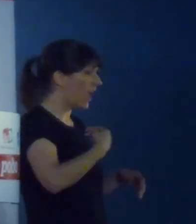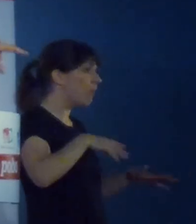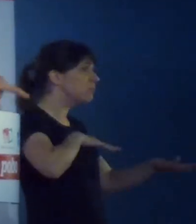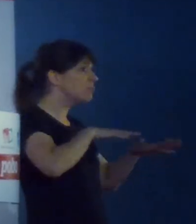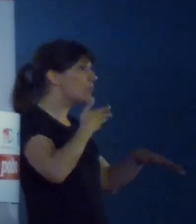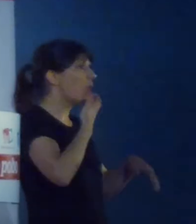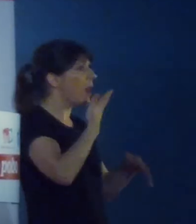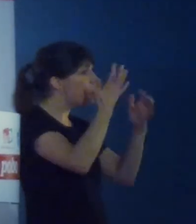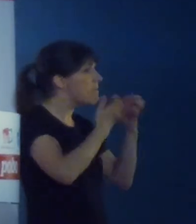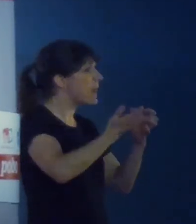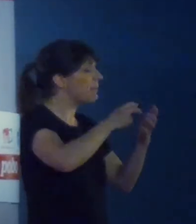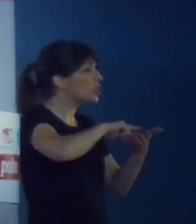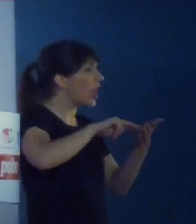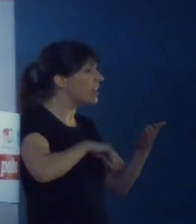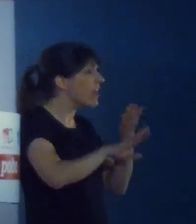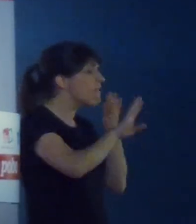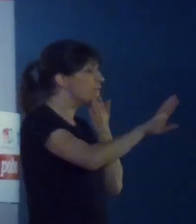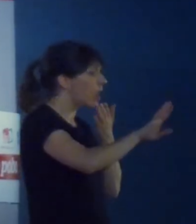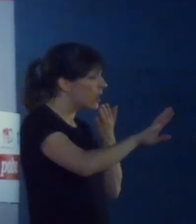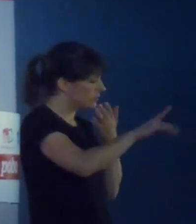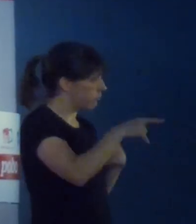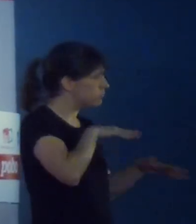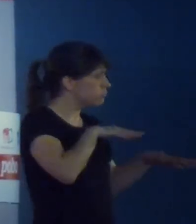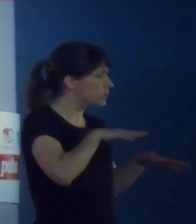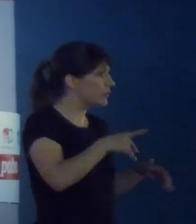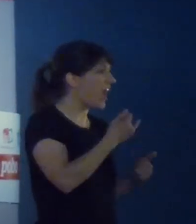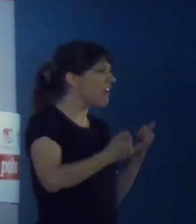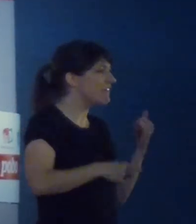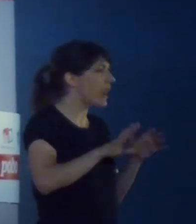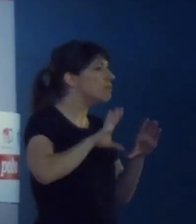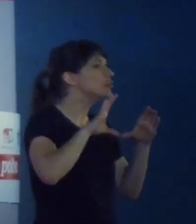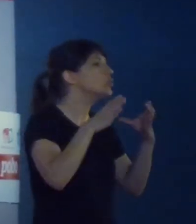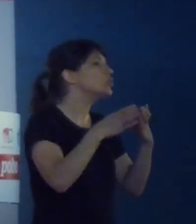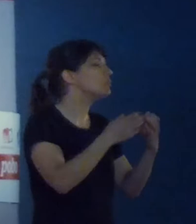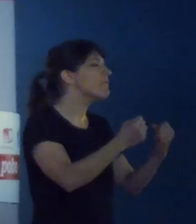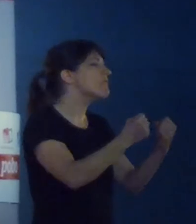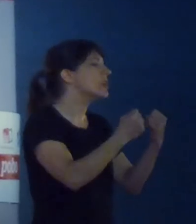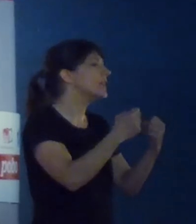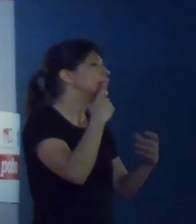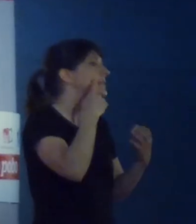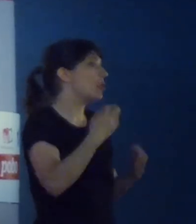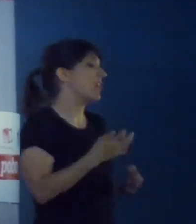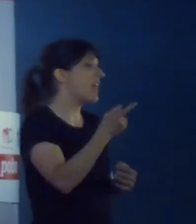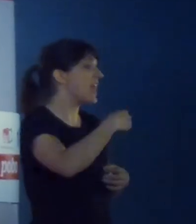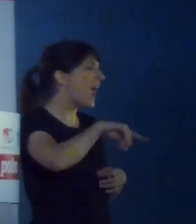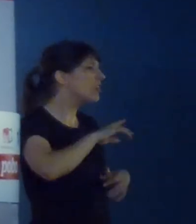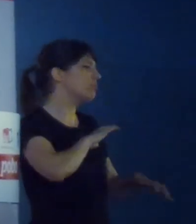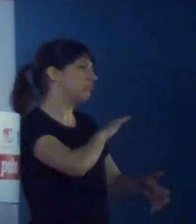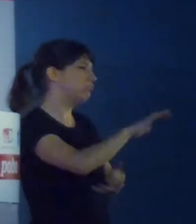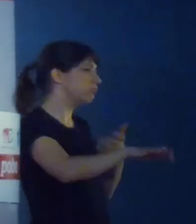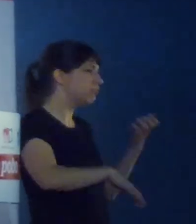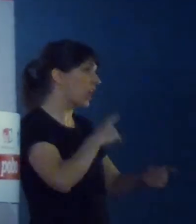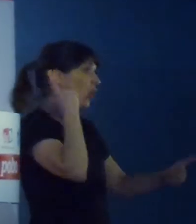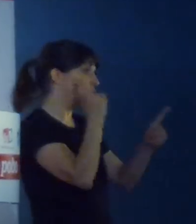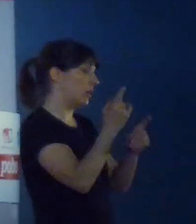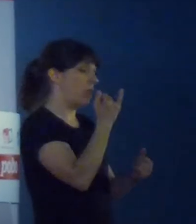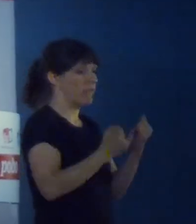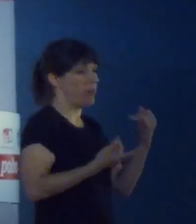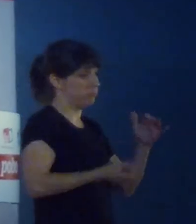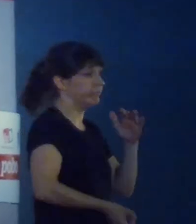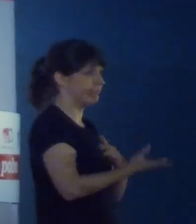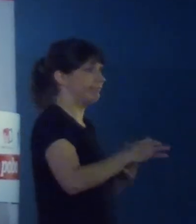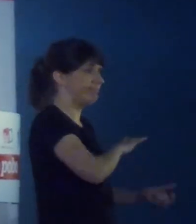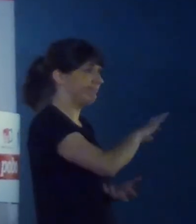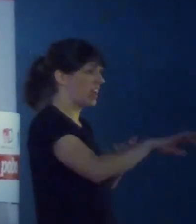diante do Parlamento, mandan ás fuerzas de seguridade os antidisturbios a crear o disturbio, de mallar